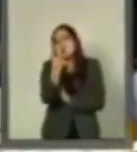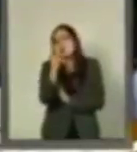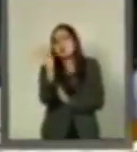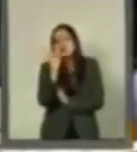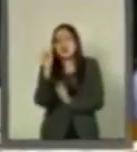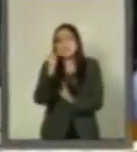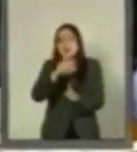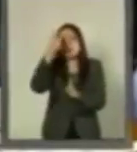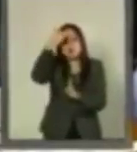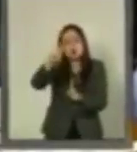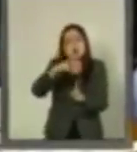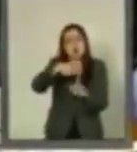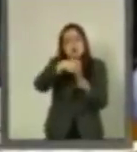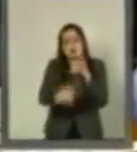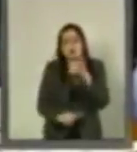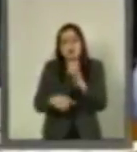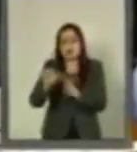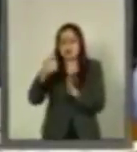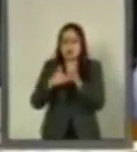los mismos dueños.